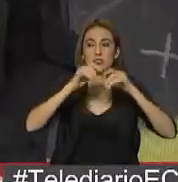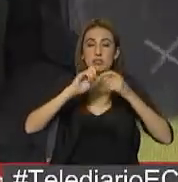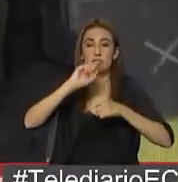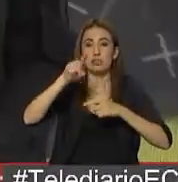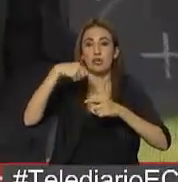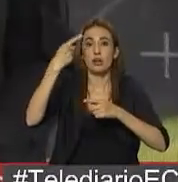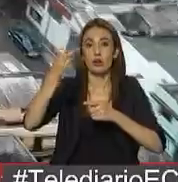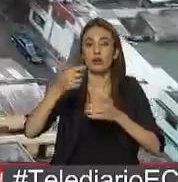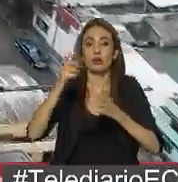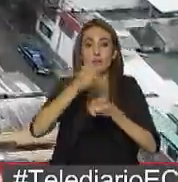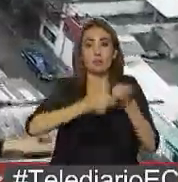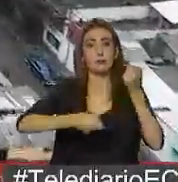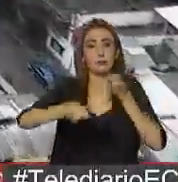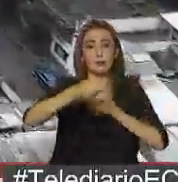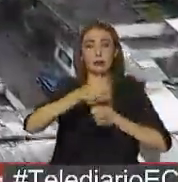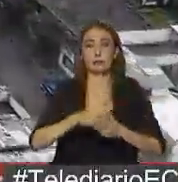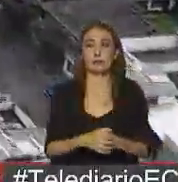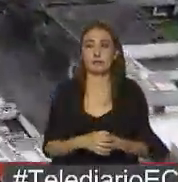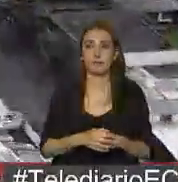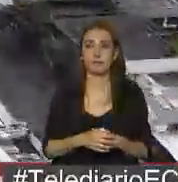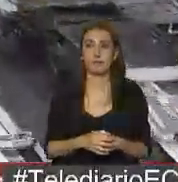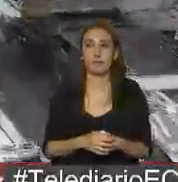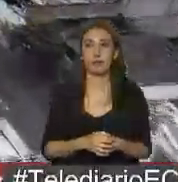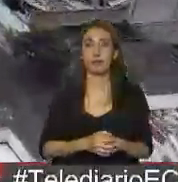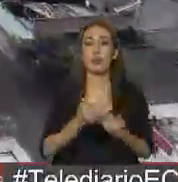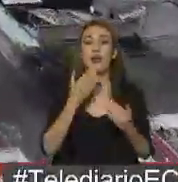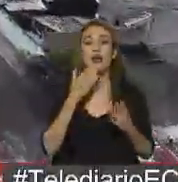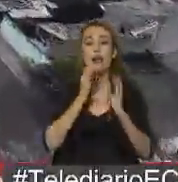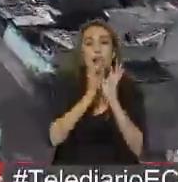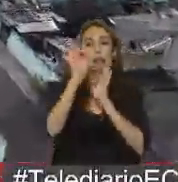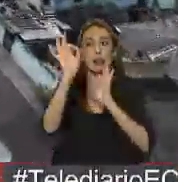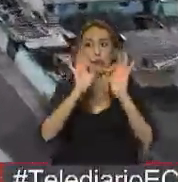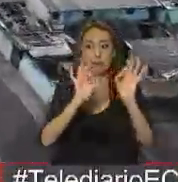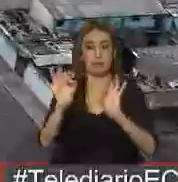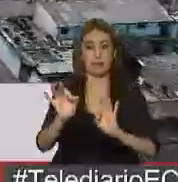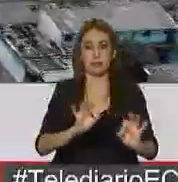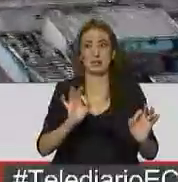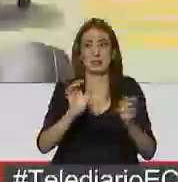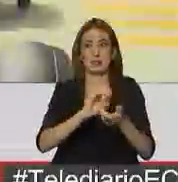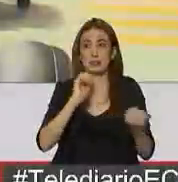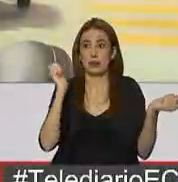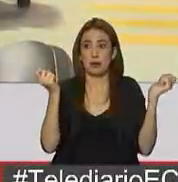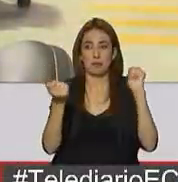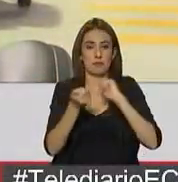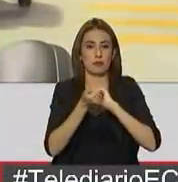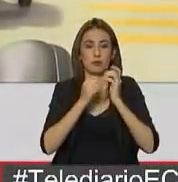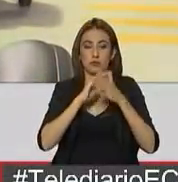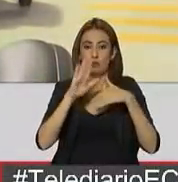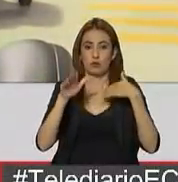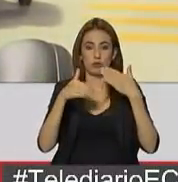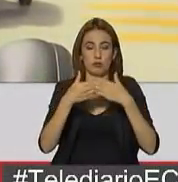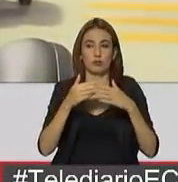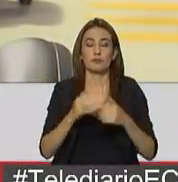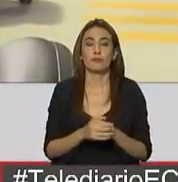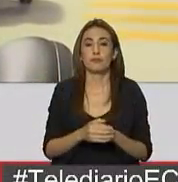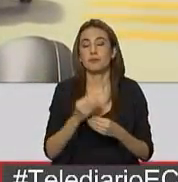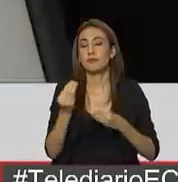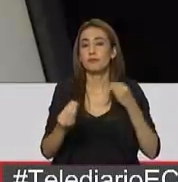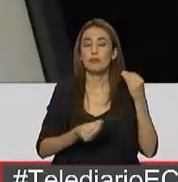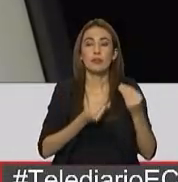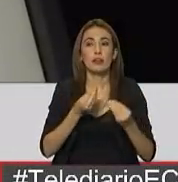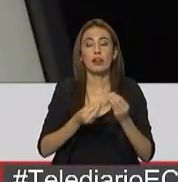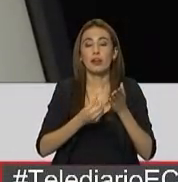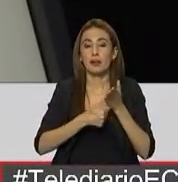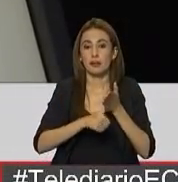año. La pandemia por el coronavirus lo cambió y lo retrasó todo. Con el afán de normalizar el registro de vehículos